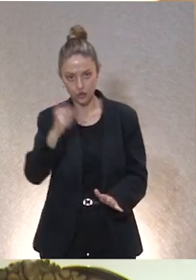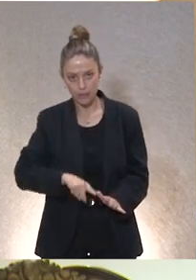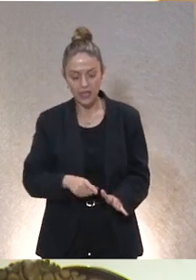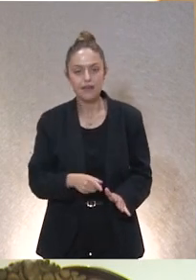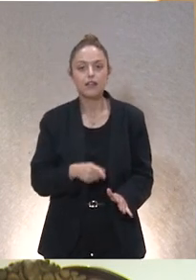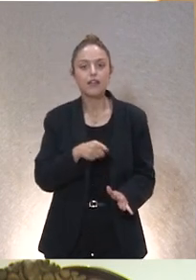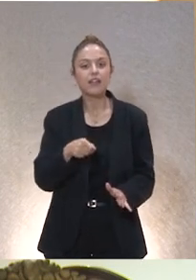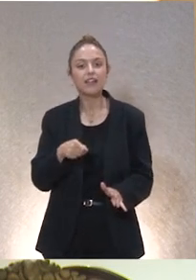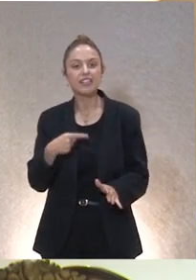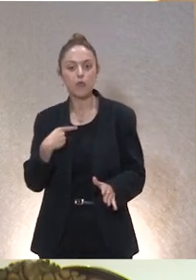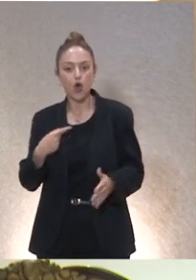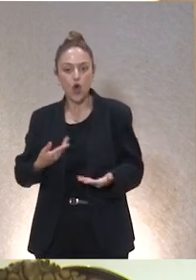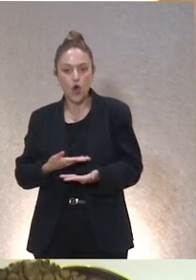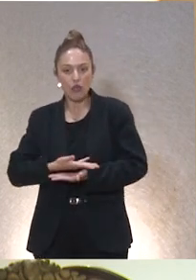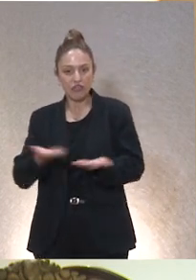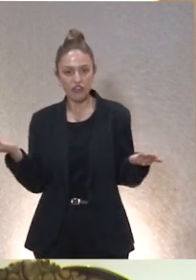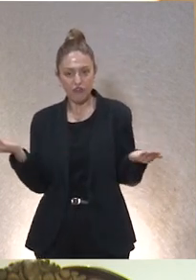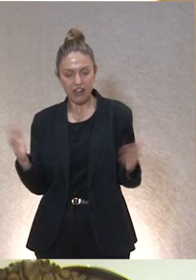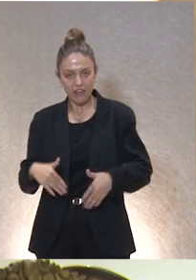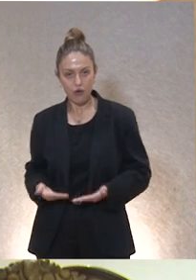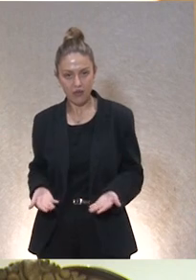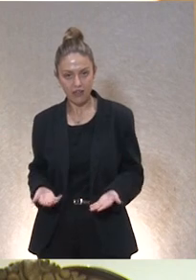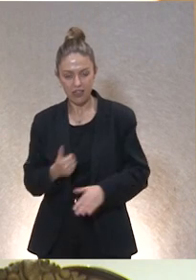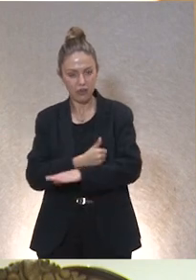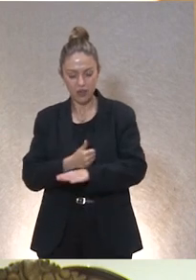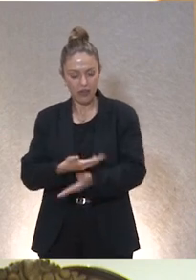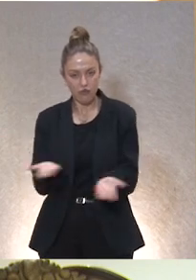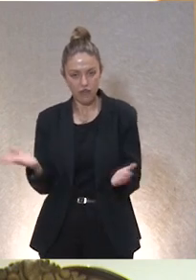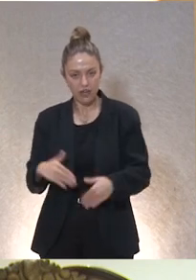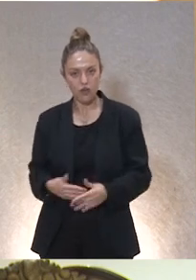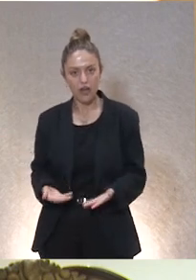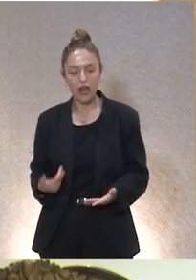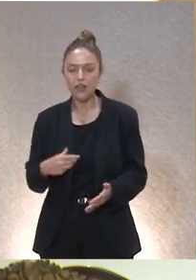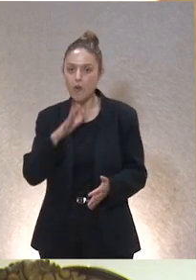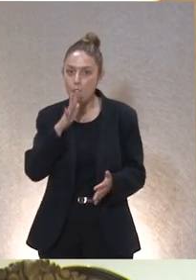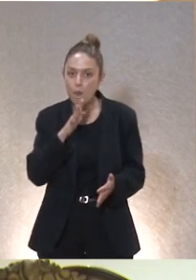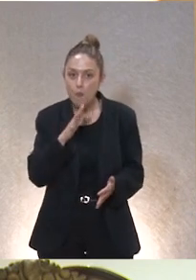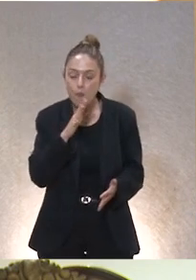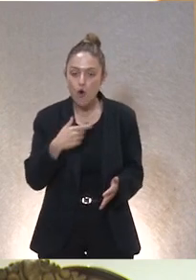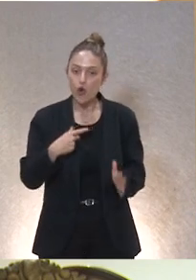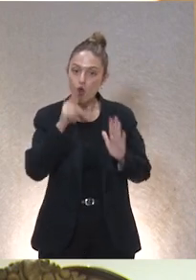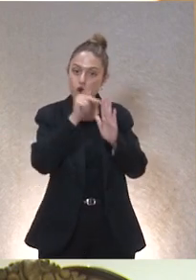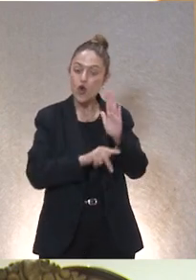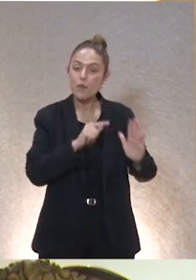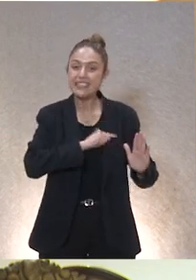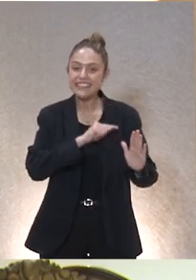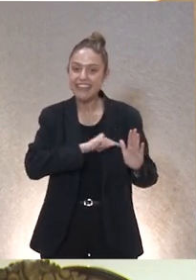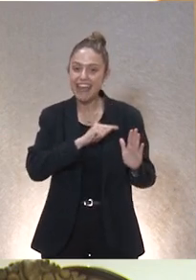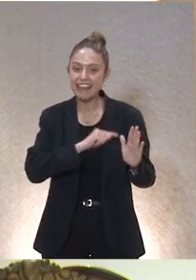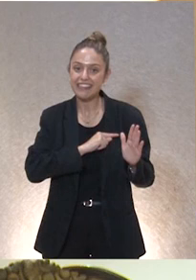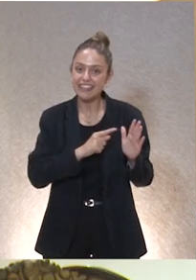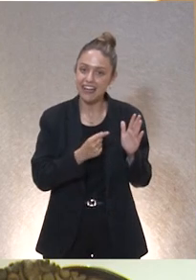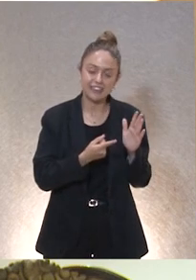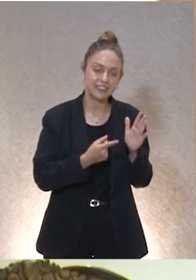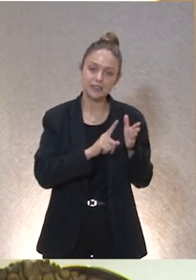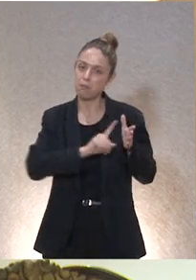cosa que la desconfianza del ciudadano generada por el alejamiento de las normas éticas buena parte